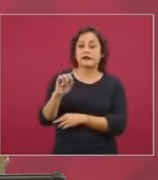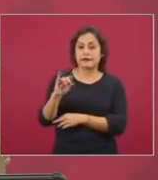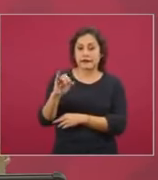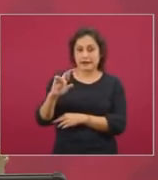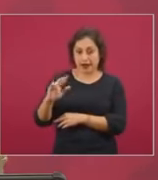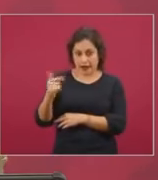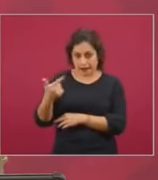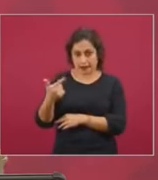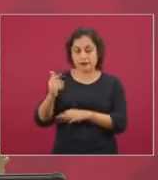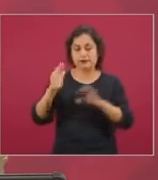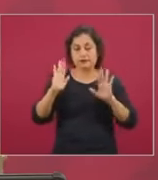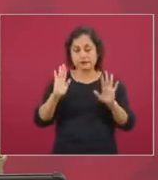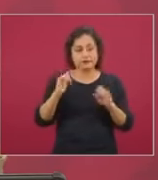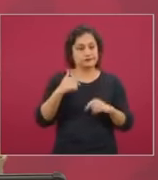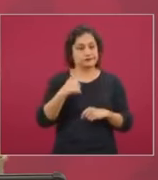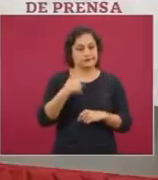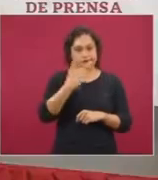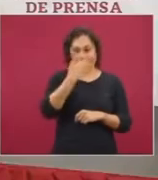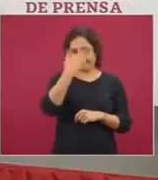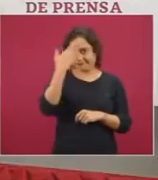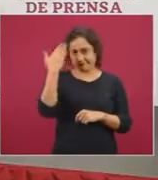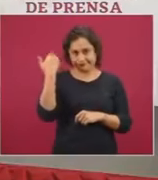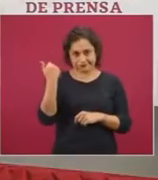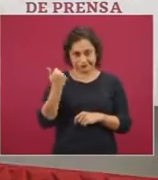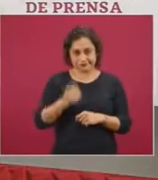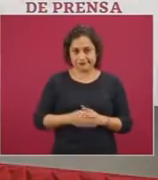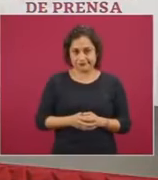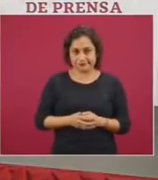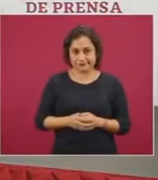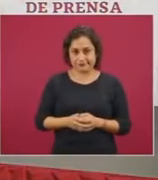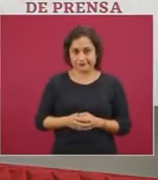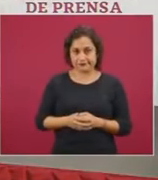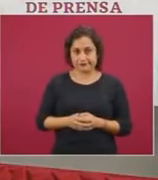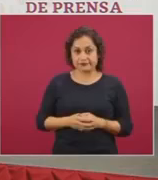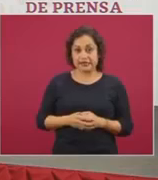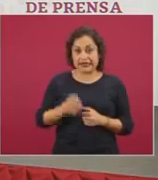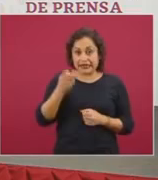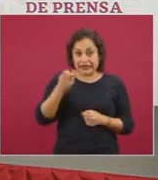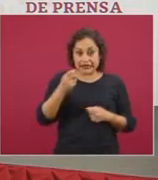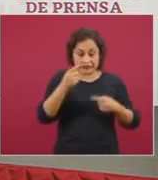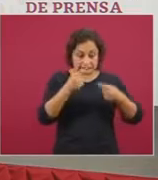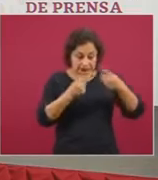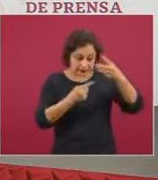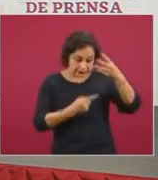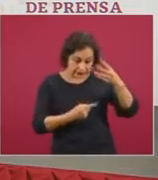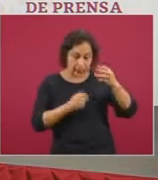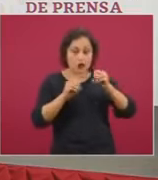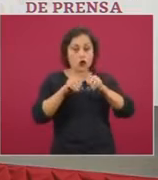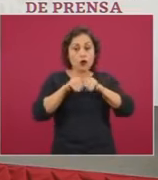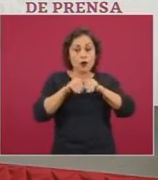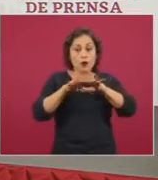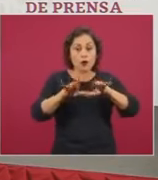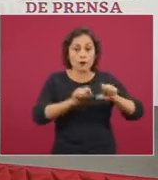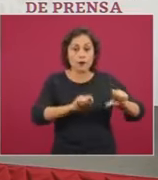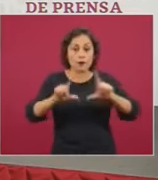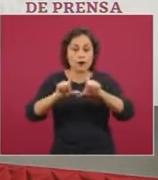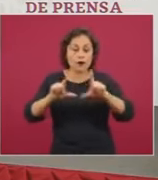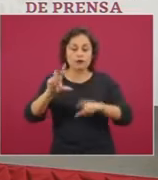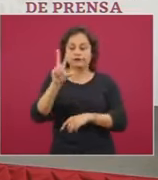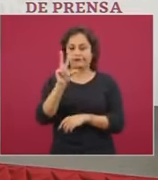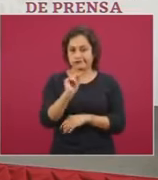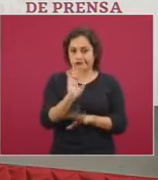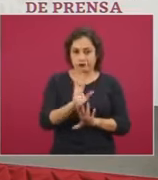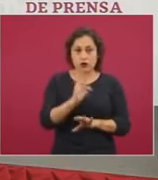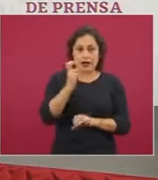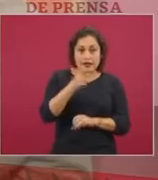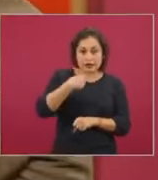No sé, digo, no es parte de los indicadores ni de los boletines, es un indicador que utilizamos mucho en